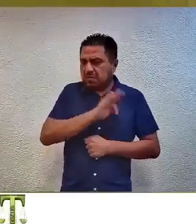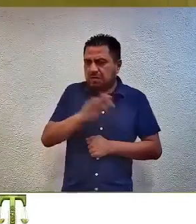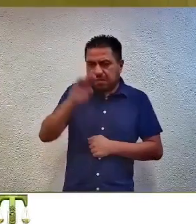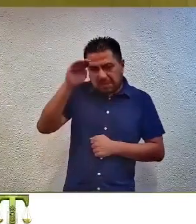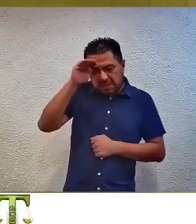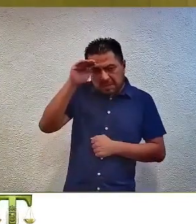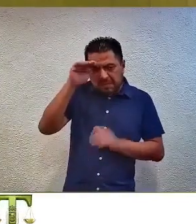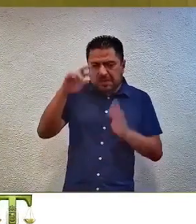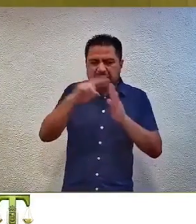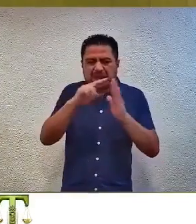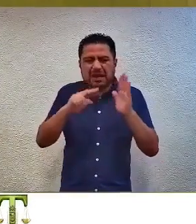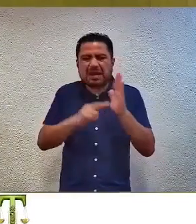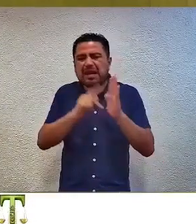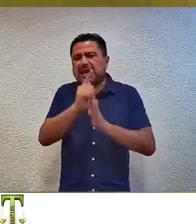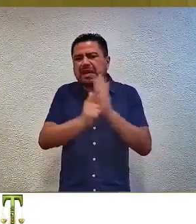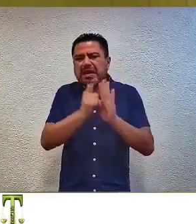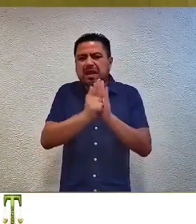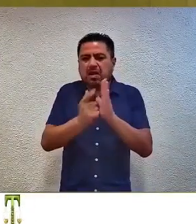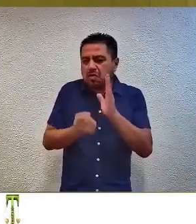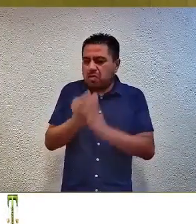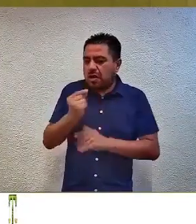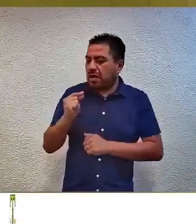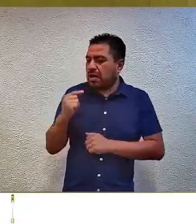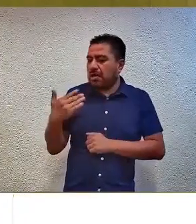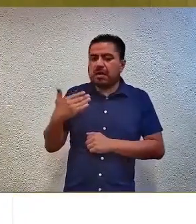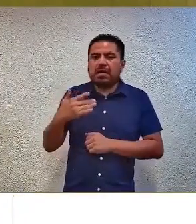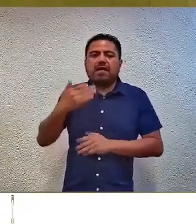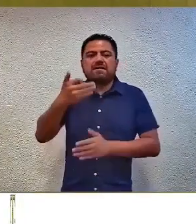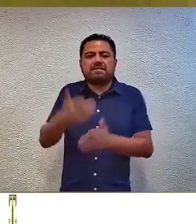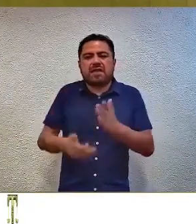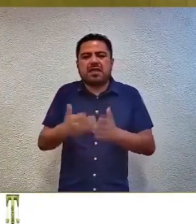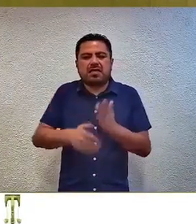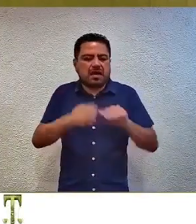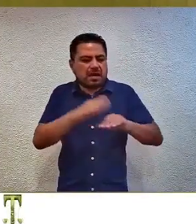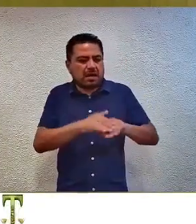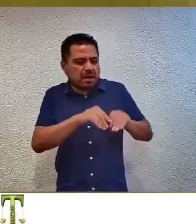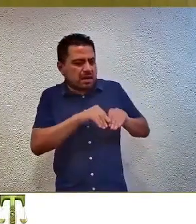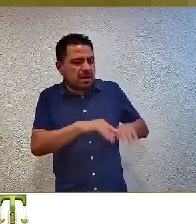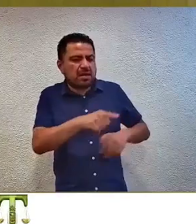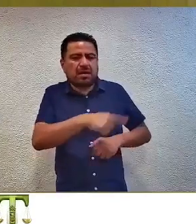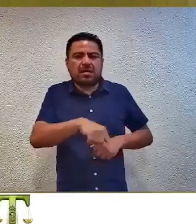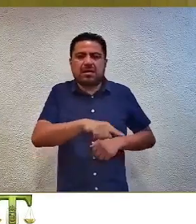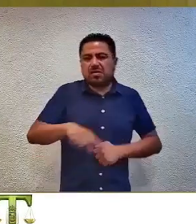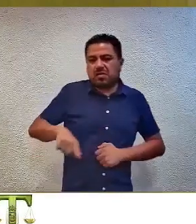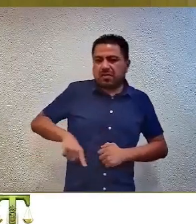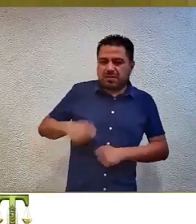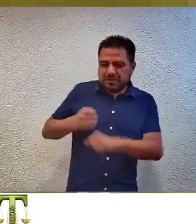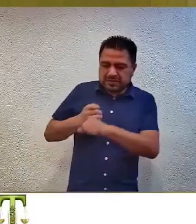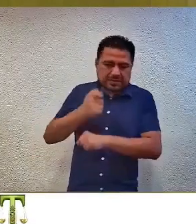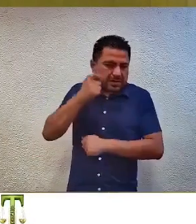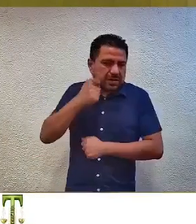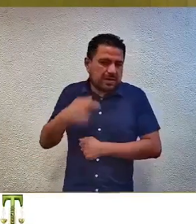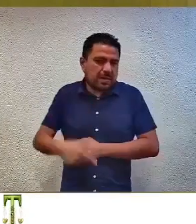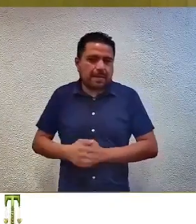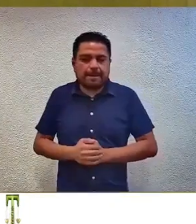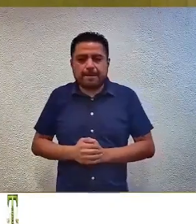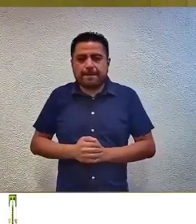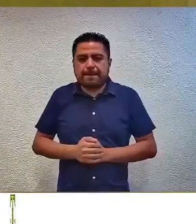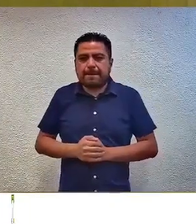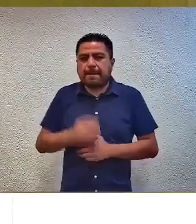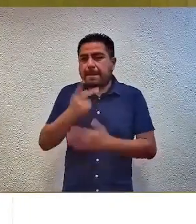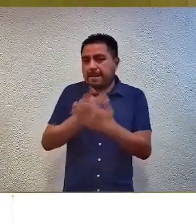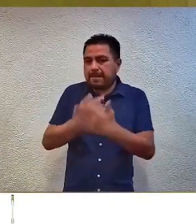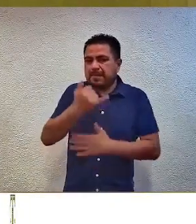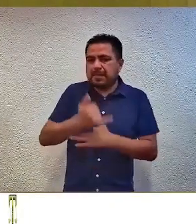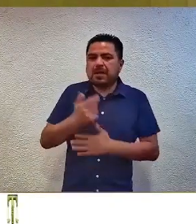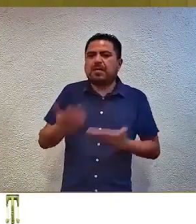al reglamento sea legalmente vigente al carecer de la publicación en el periódico oficial. En ese sentido, en el proyecto